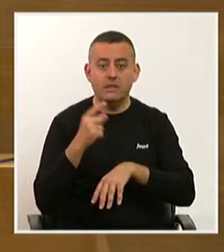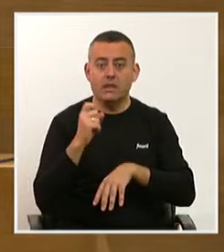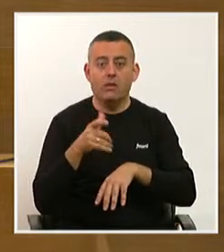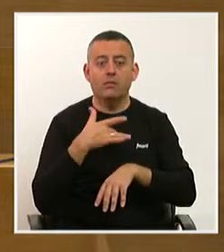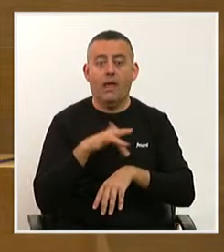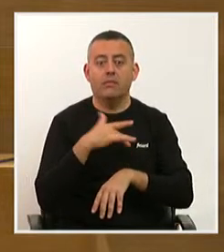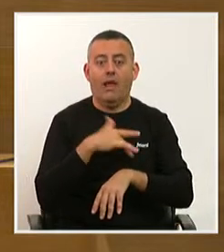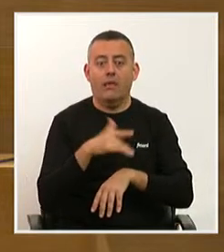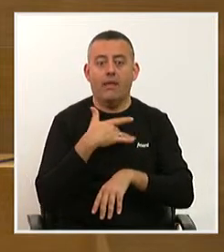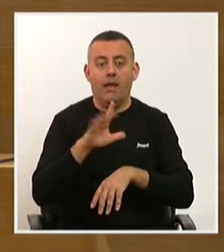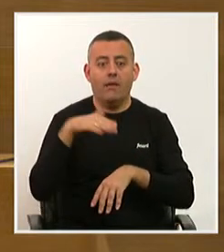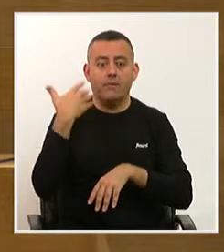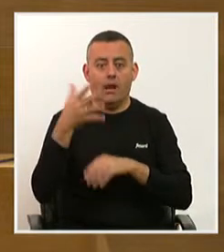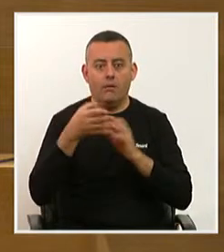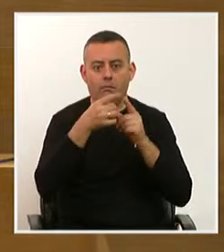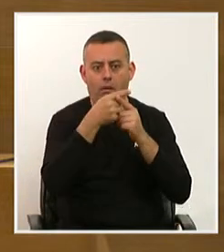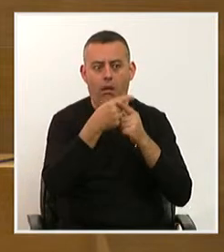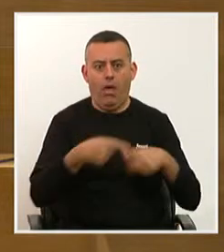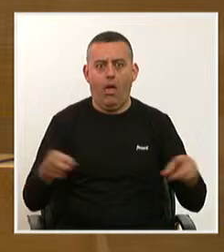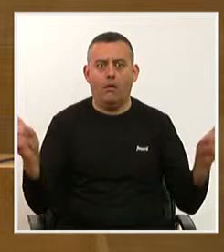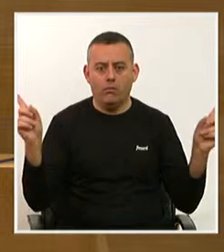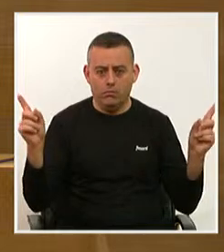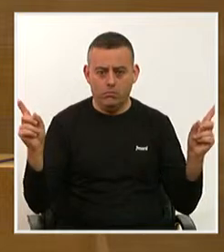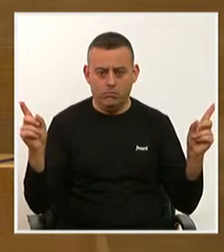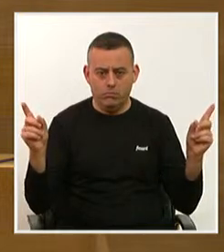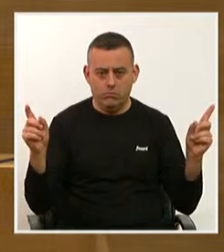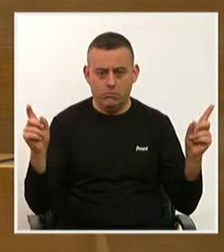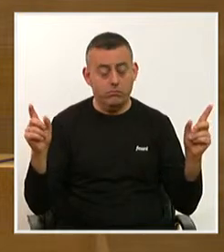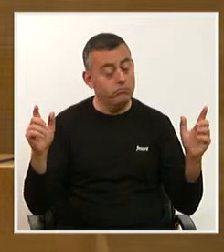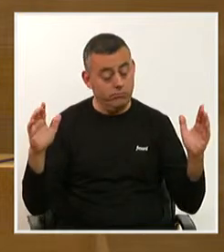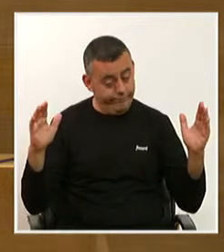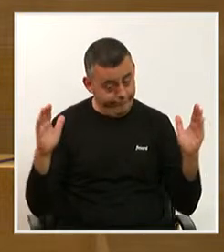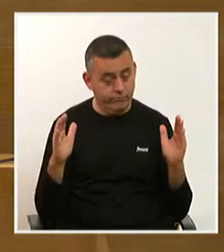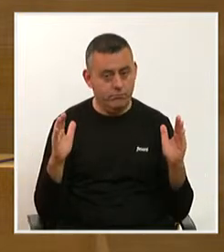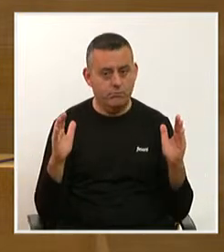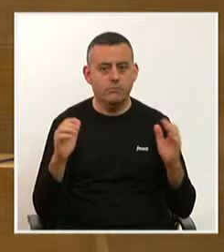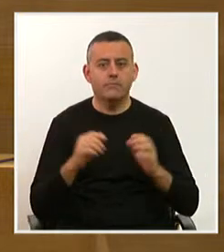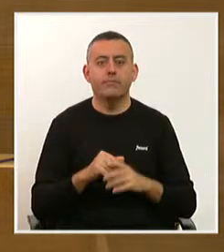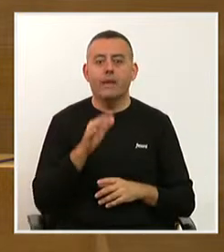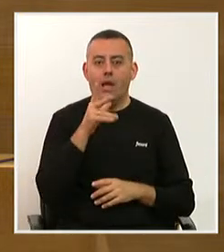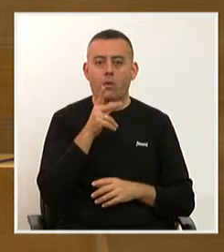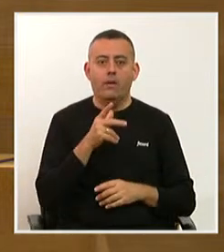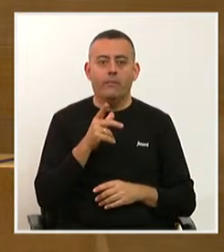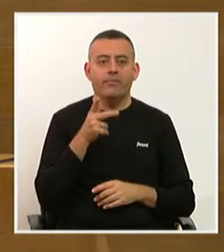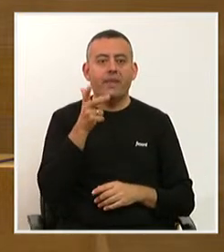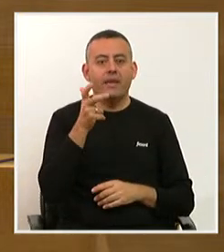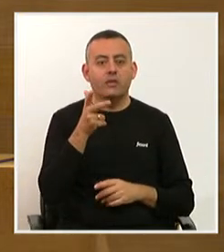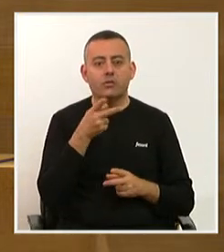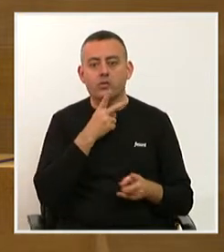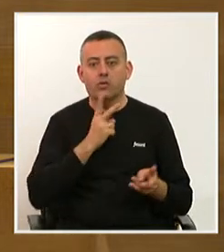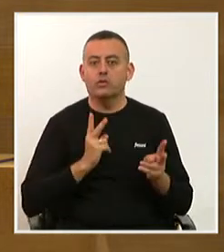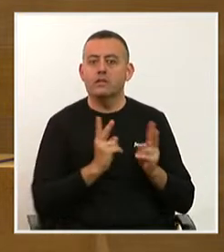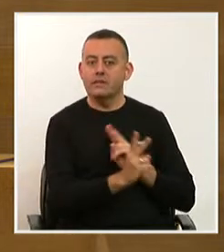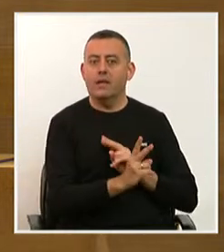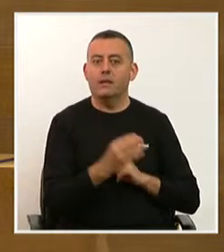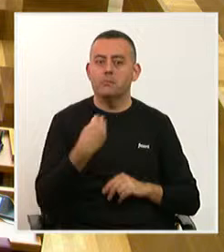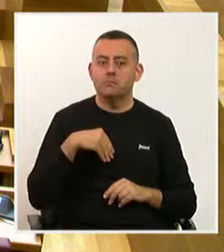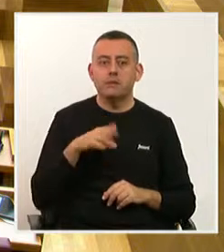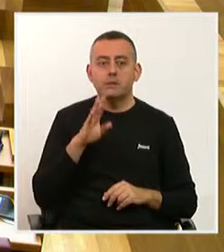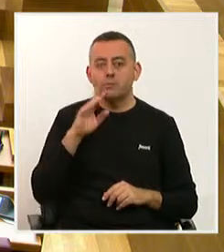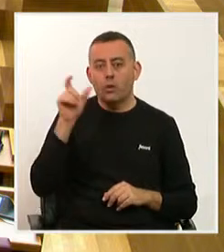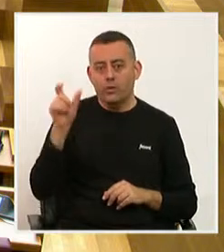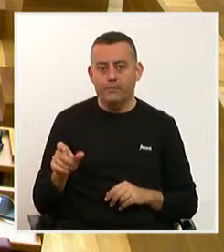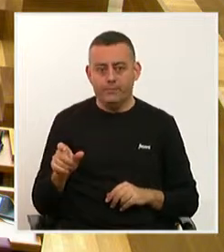el el pleno tiene la palabra ahora para su derecho a réplica el ilustre diputado Gerard